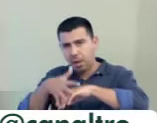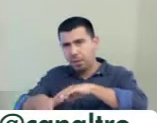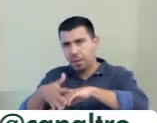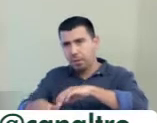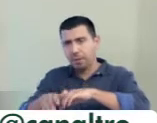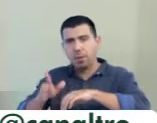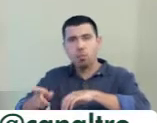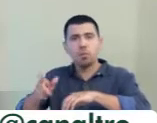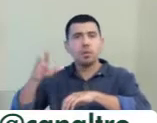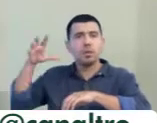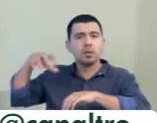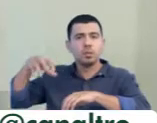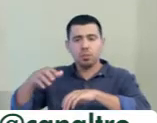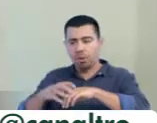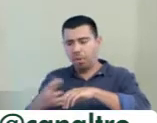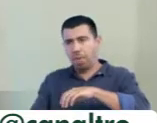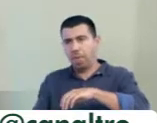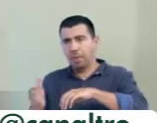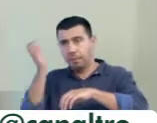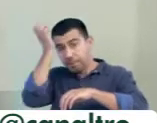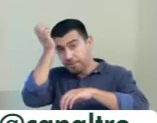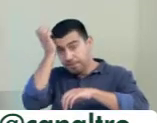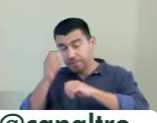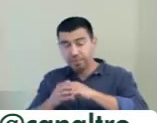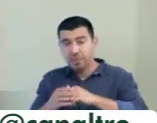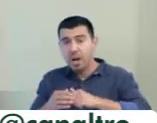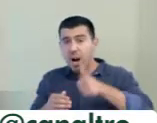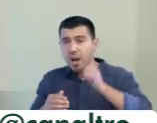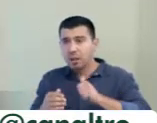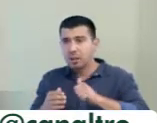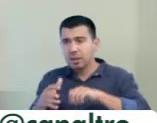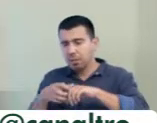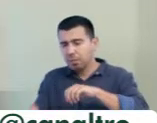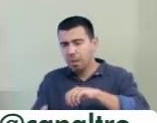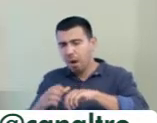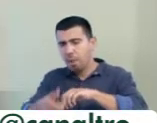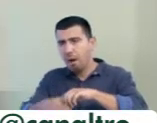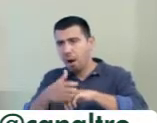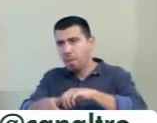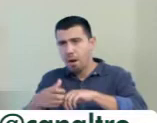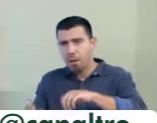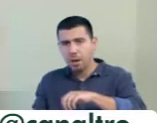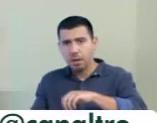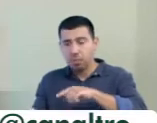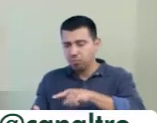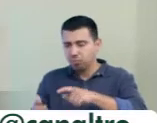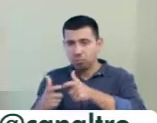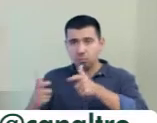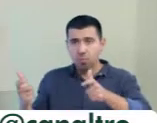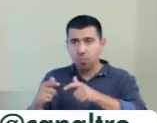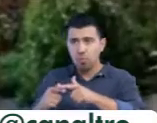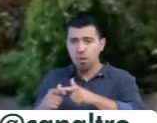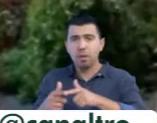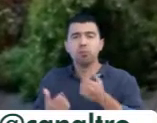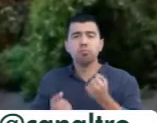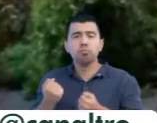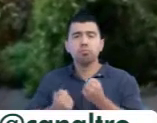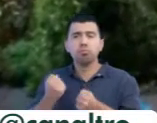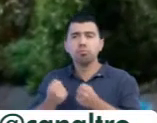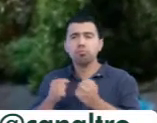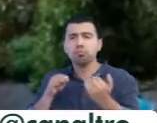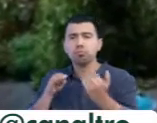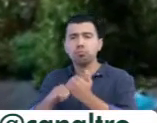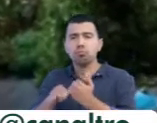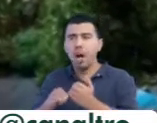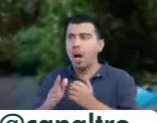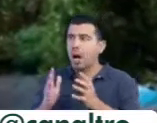las lluvias, y precisamente en el día de ayer se presentó un derrumbe grande que obstaculizó el paso de los vehículos. Las